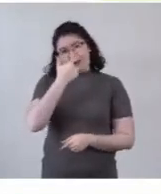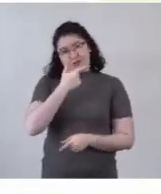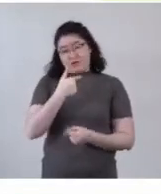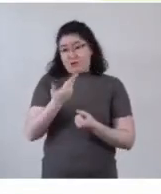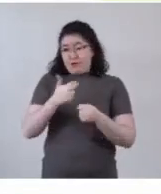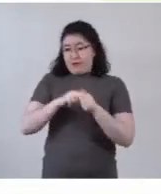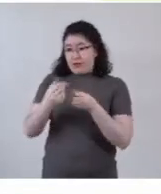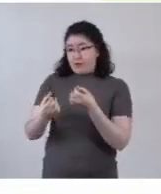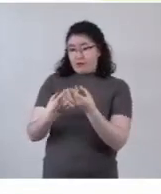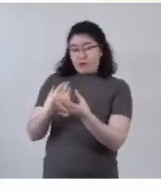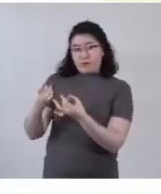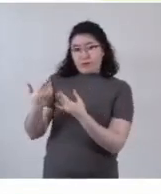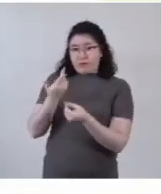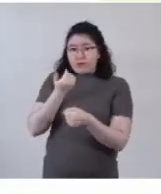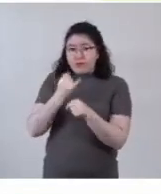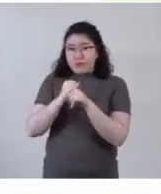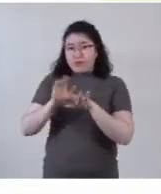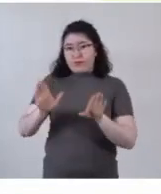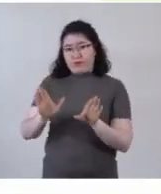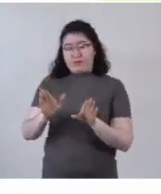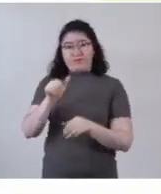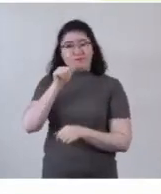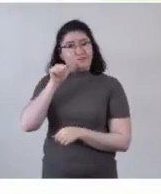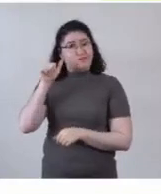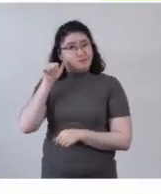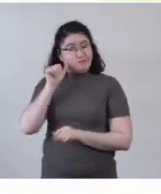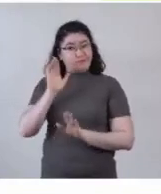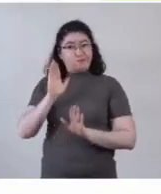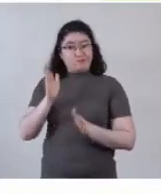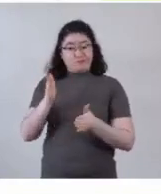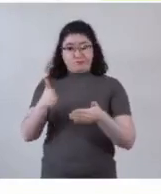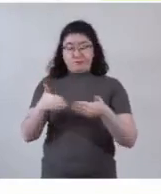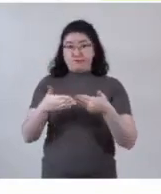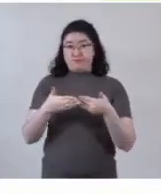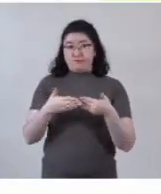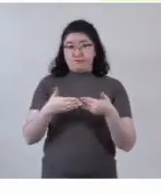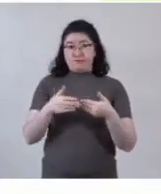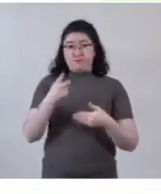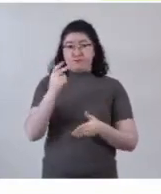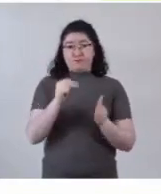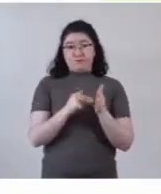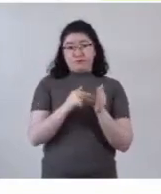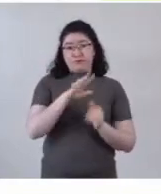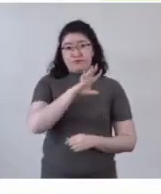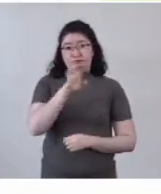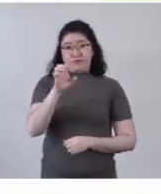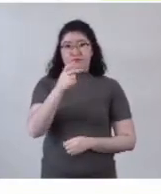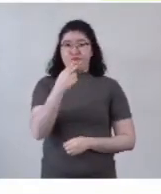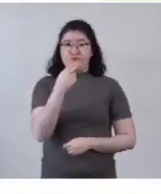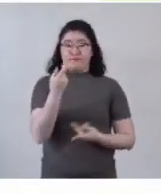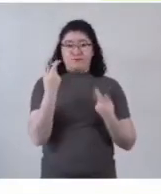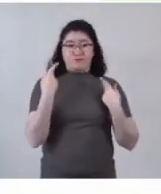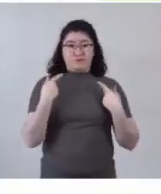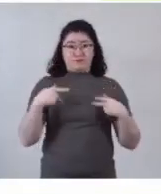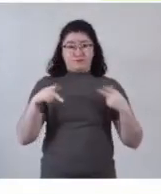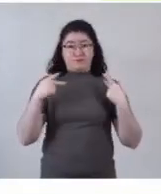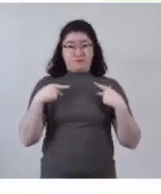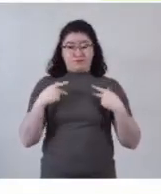salud del día de ayer, son 2,525